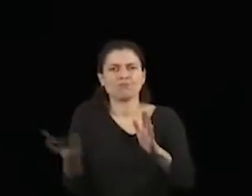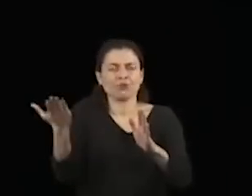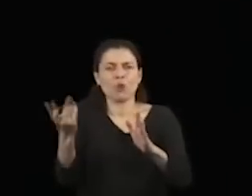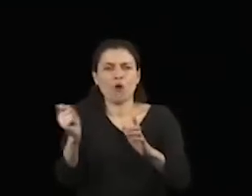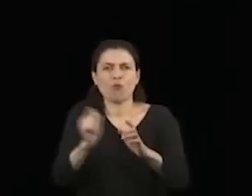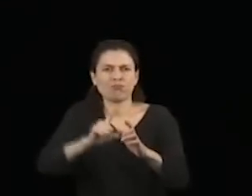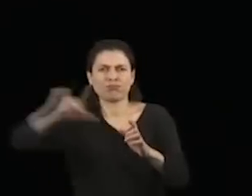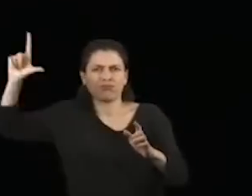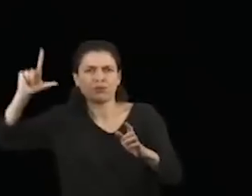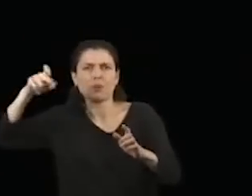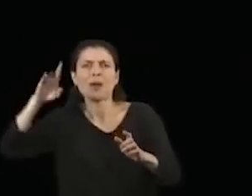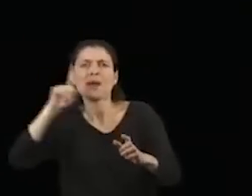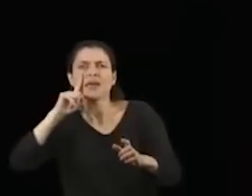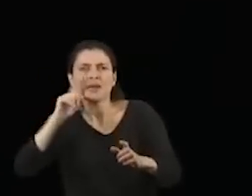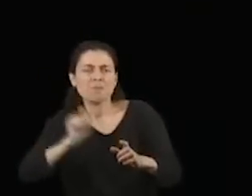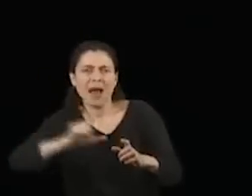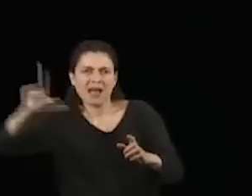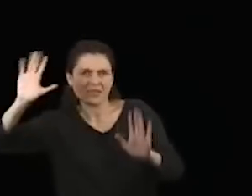del crecimiento.